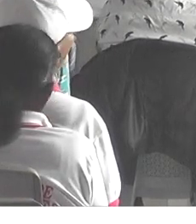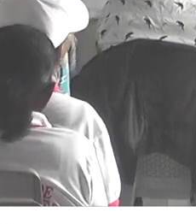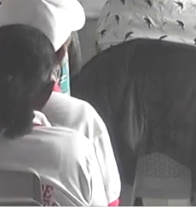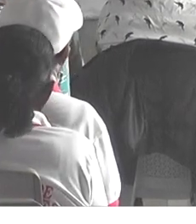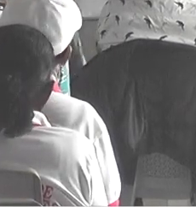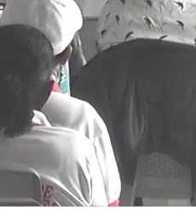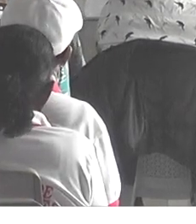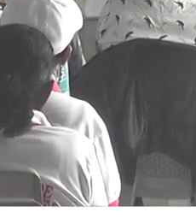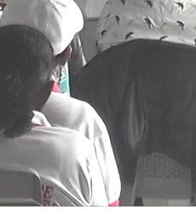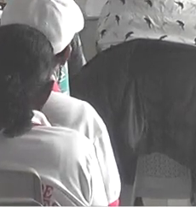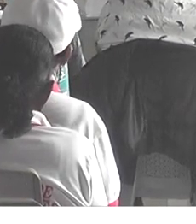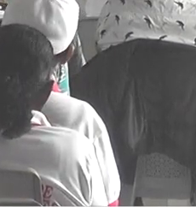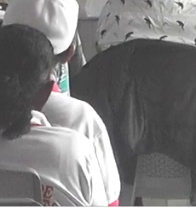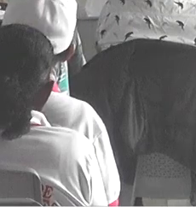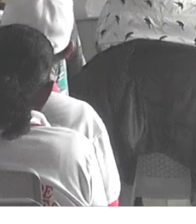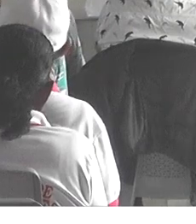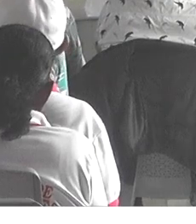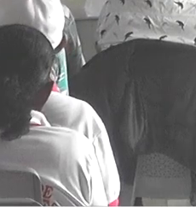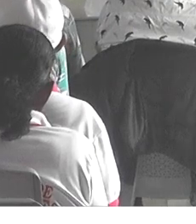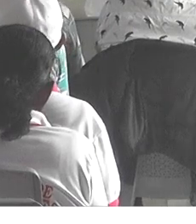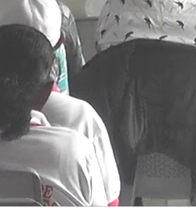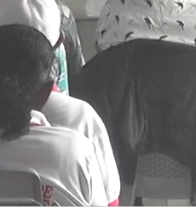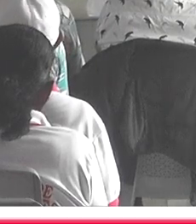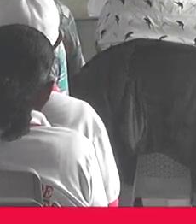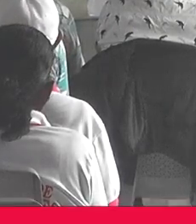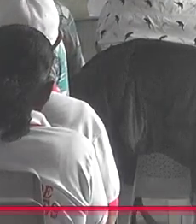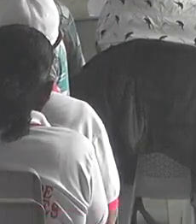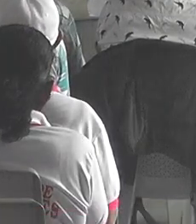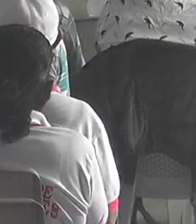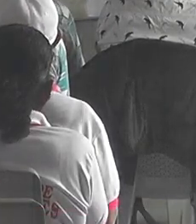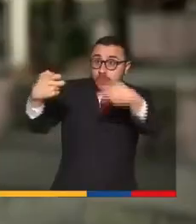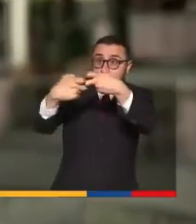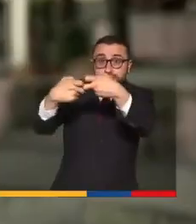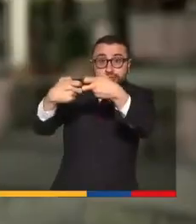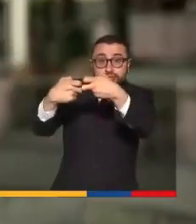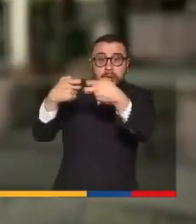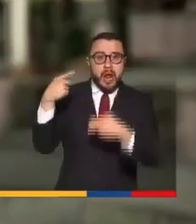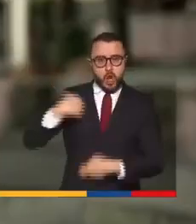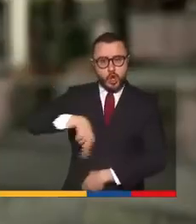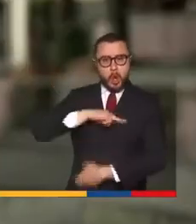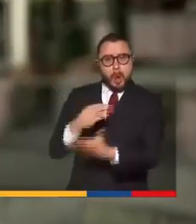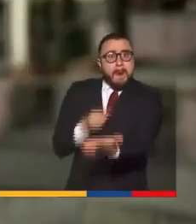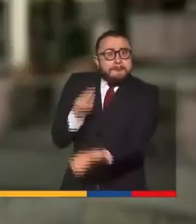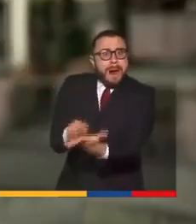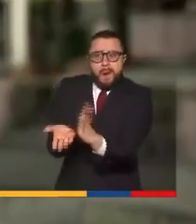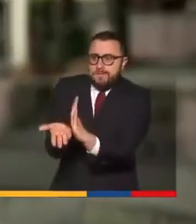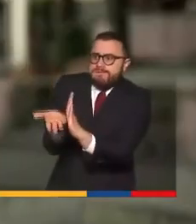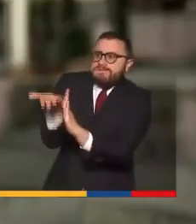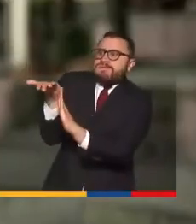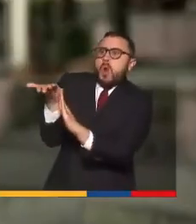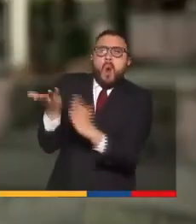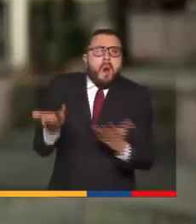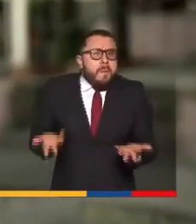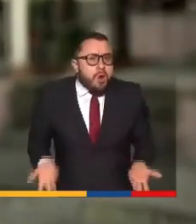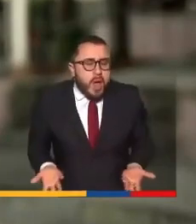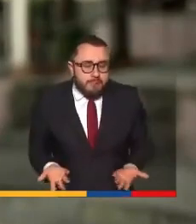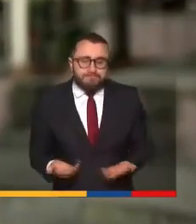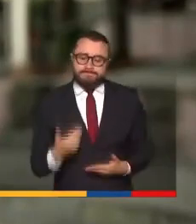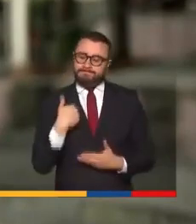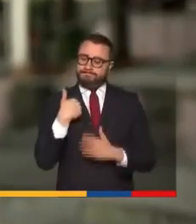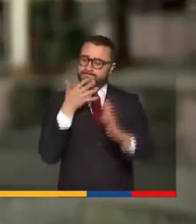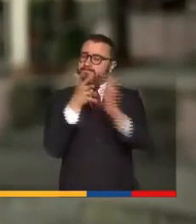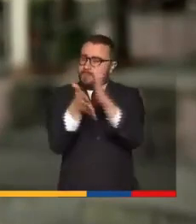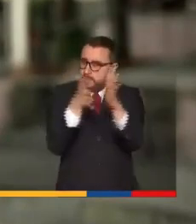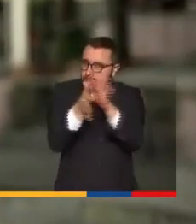la iluminación, pero el servicio sí está muy costoso. Hoy quiero explicarles cómo funciona nuestro